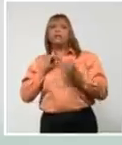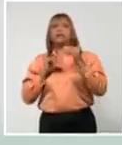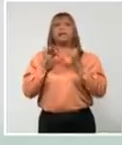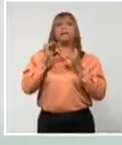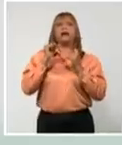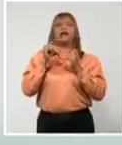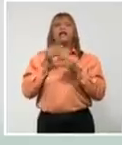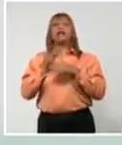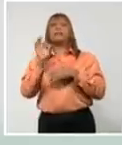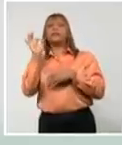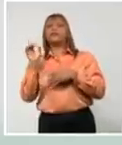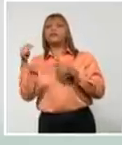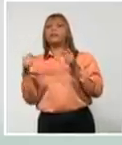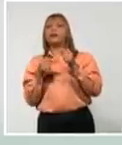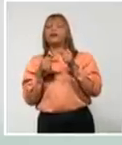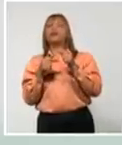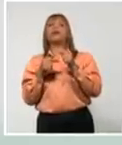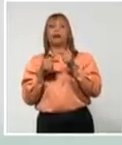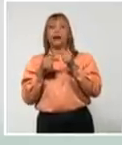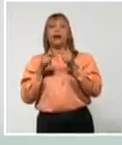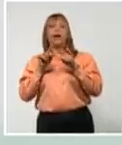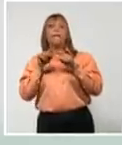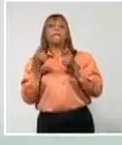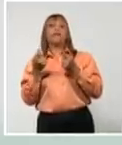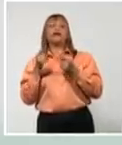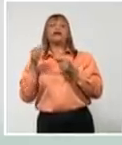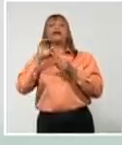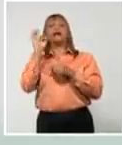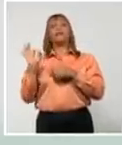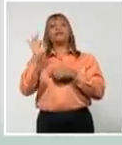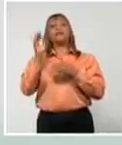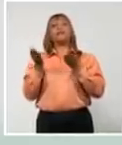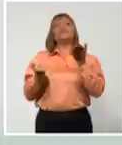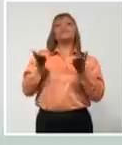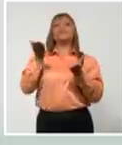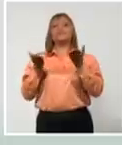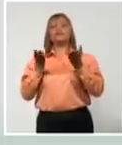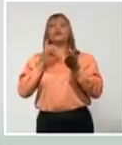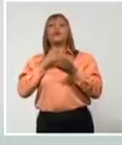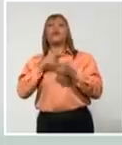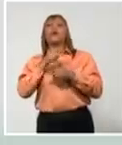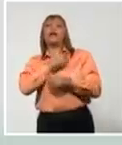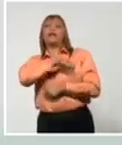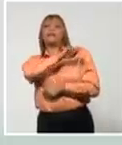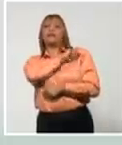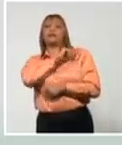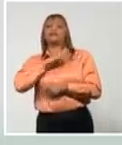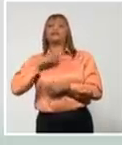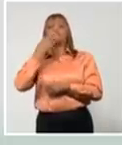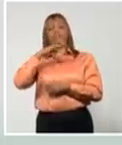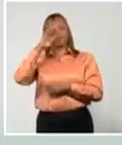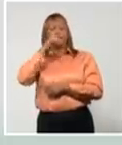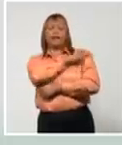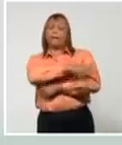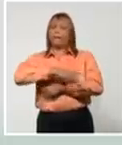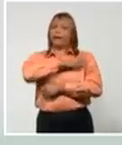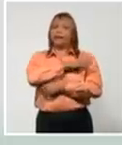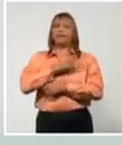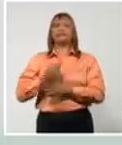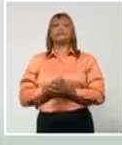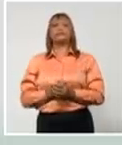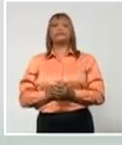es menor? Bueno, porque la tasa busca un equilibrio con la población del país, el número de habitantes del